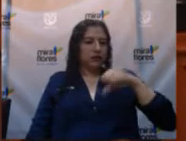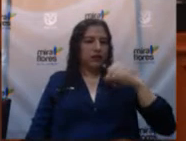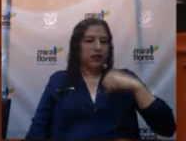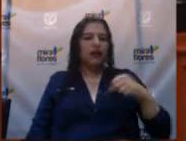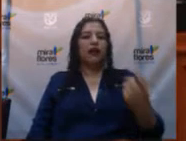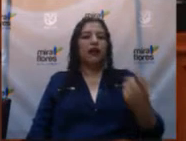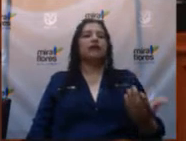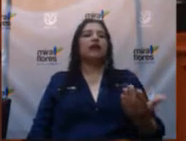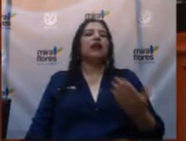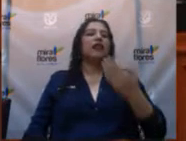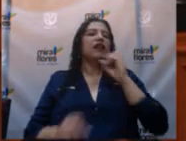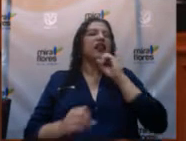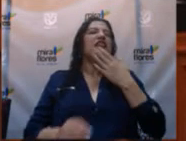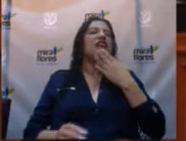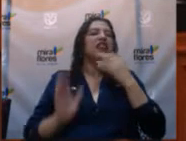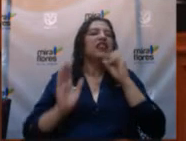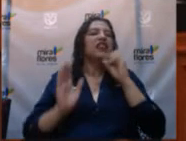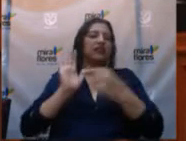establecidas por la Constitución.